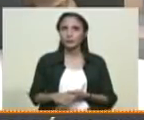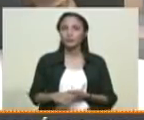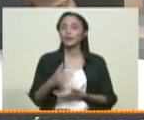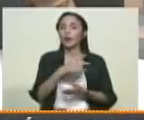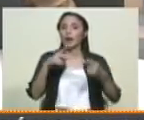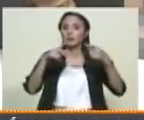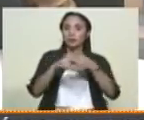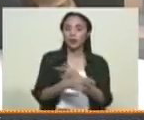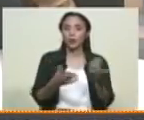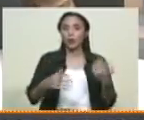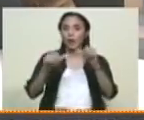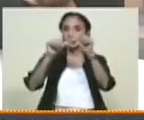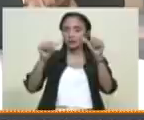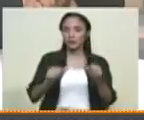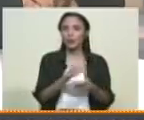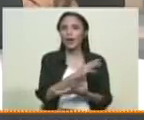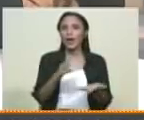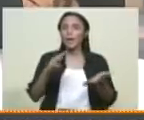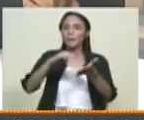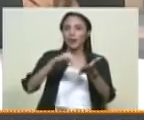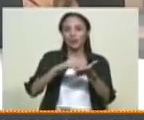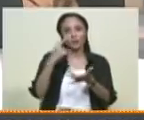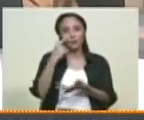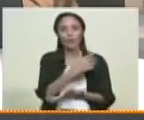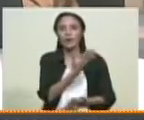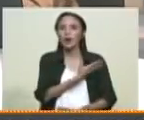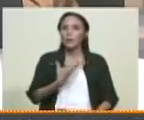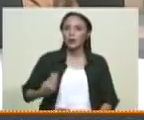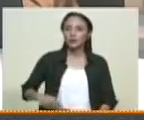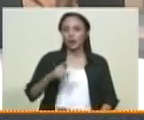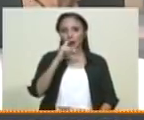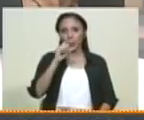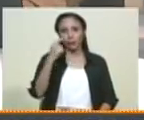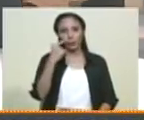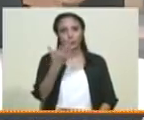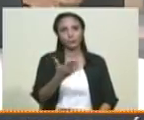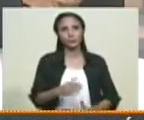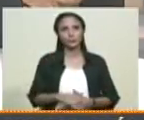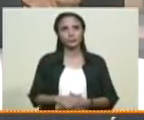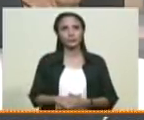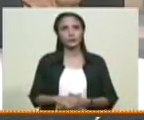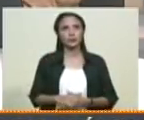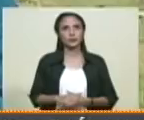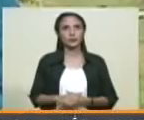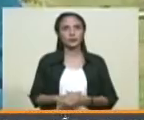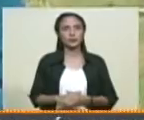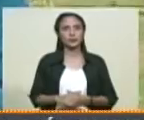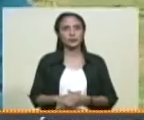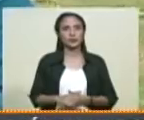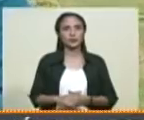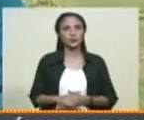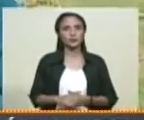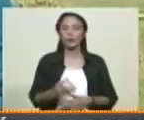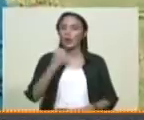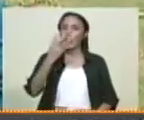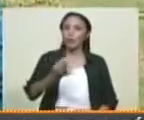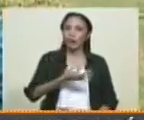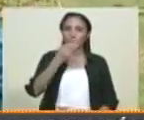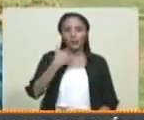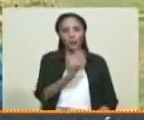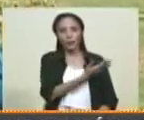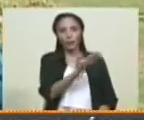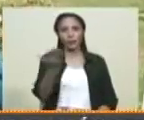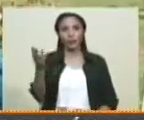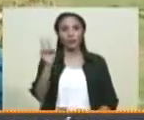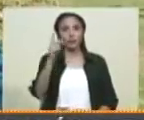inaugura el sistema Transmiranda. Escuchemos al presidente Nicolás Maduro. Buenas tardes, Venezuela.